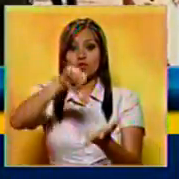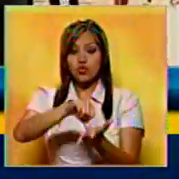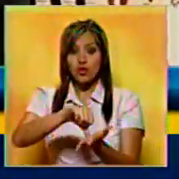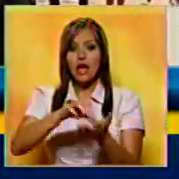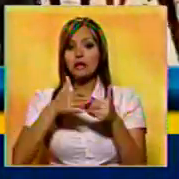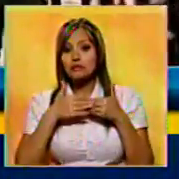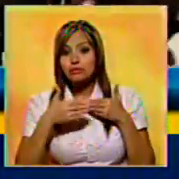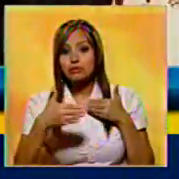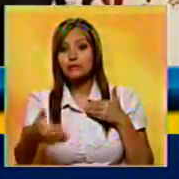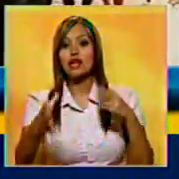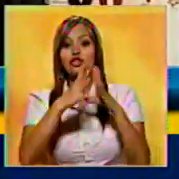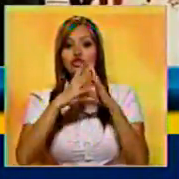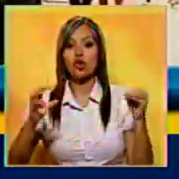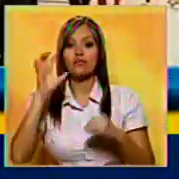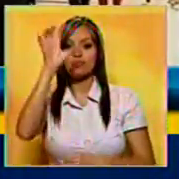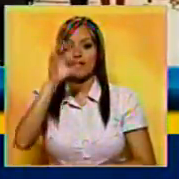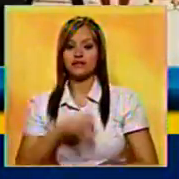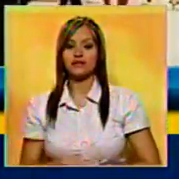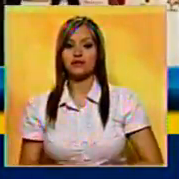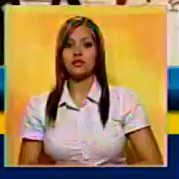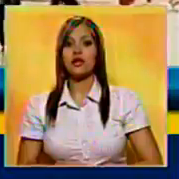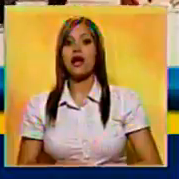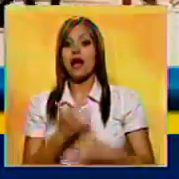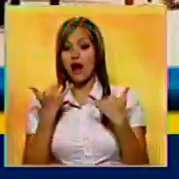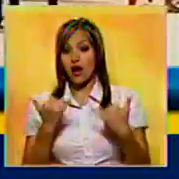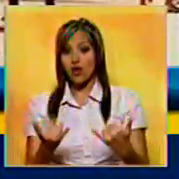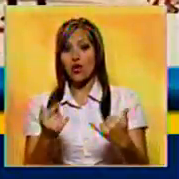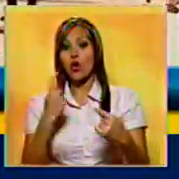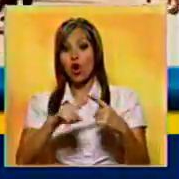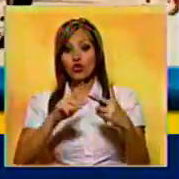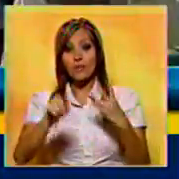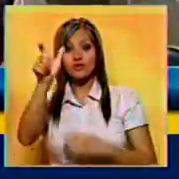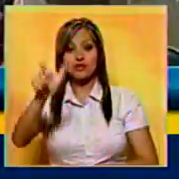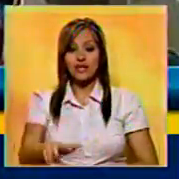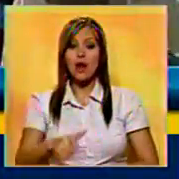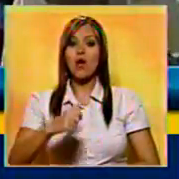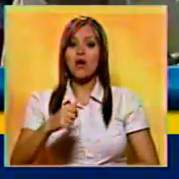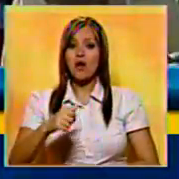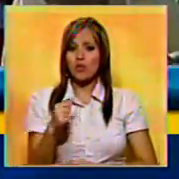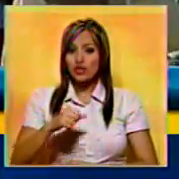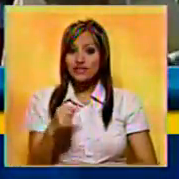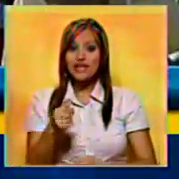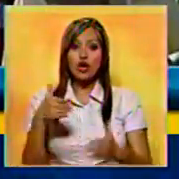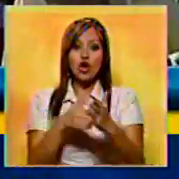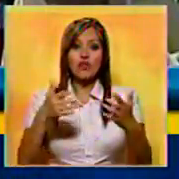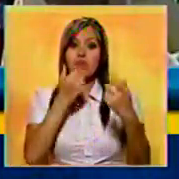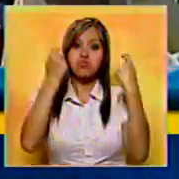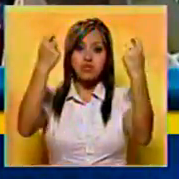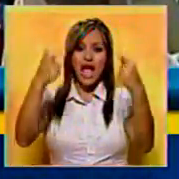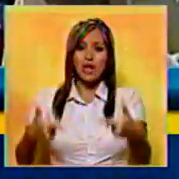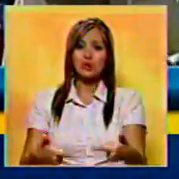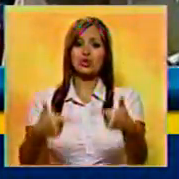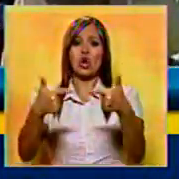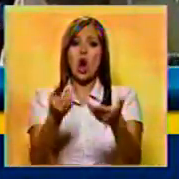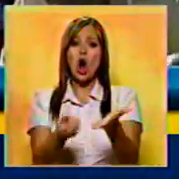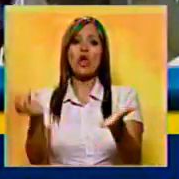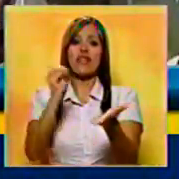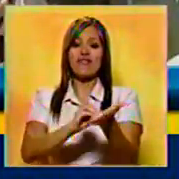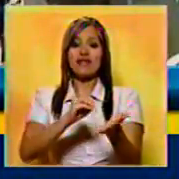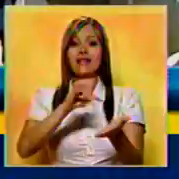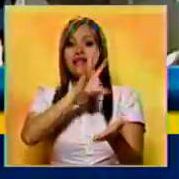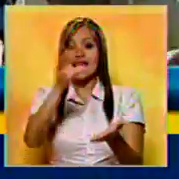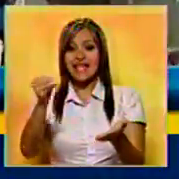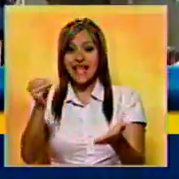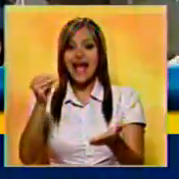extendieron hacia todo el país Mientras tanto manifestantes y policías volvieron a chocar con violencia en la ciudad de donde Italia y